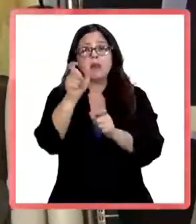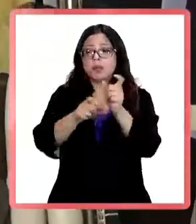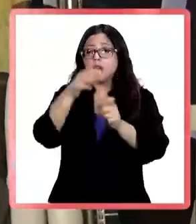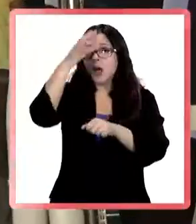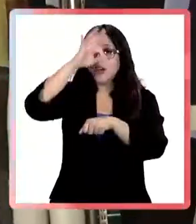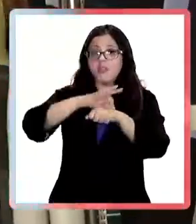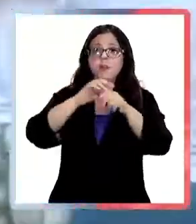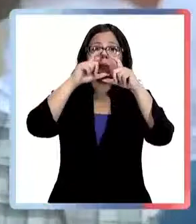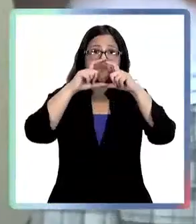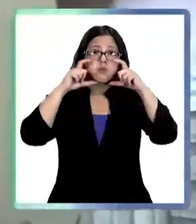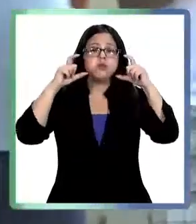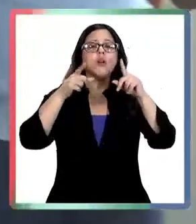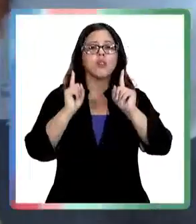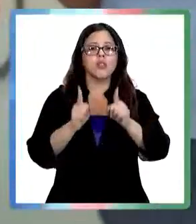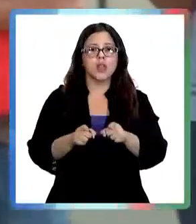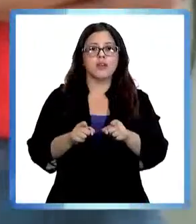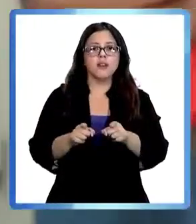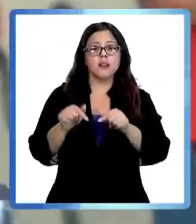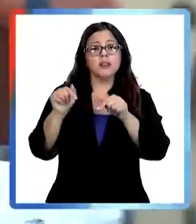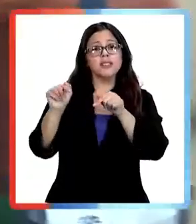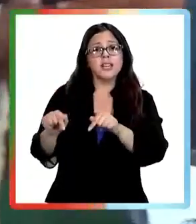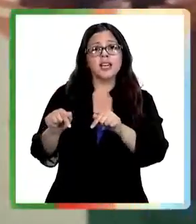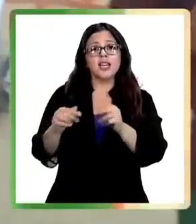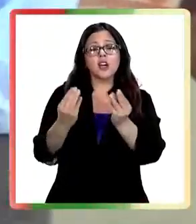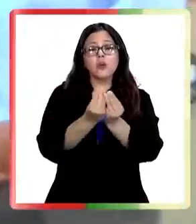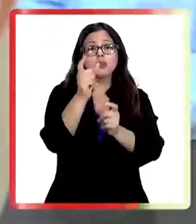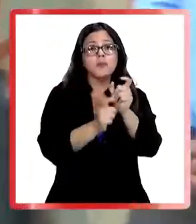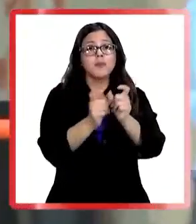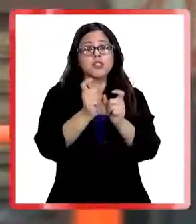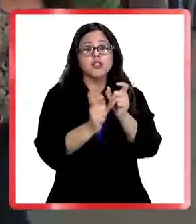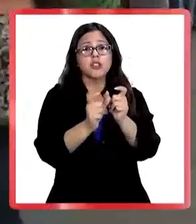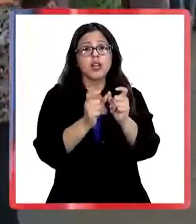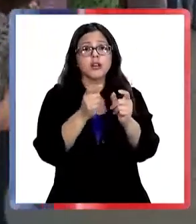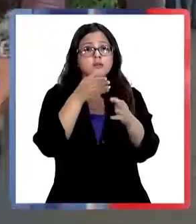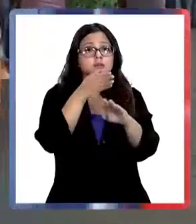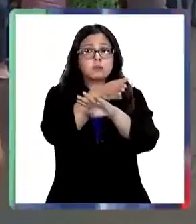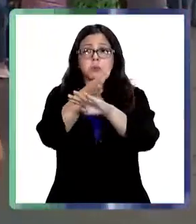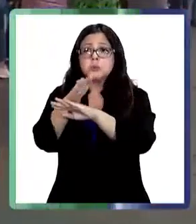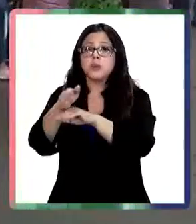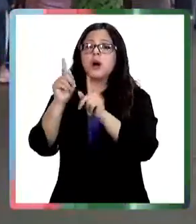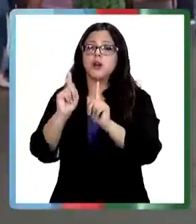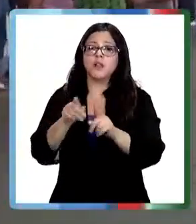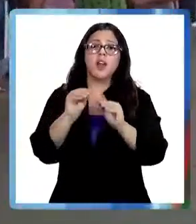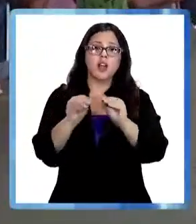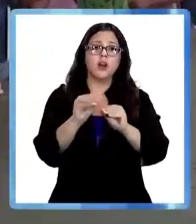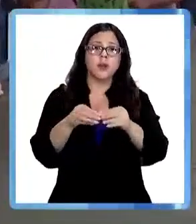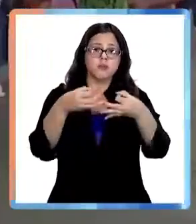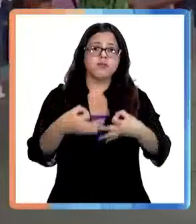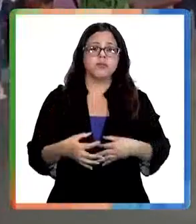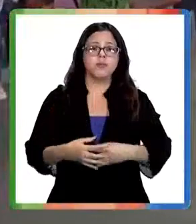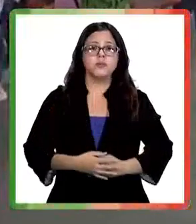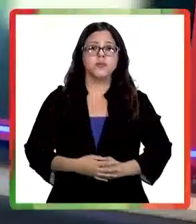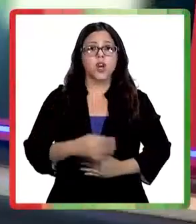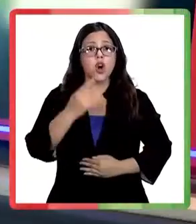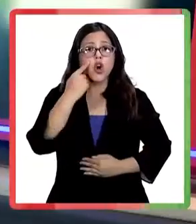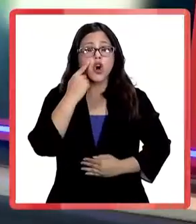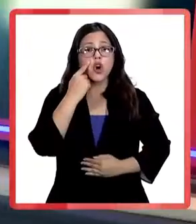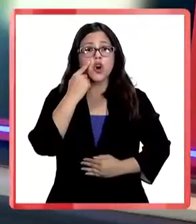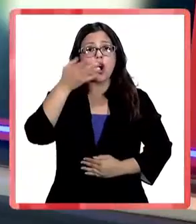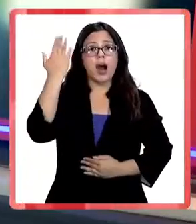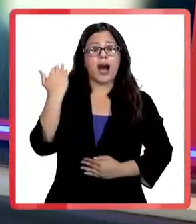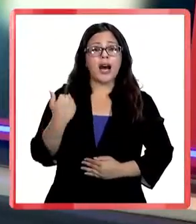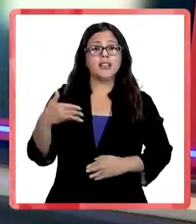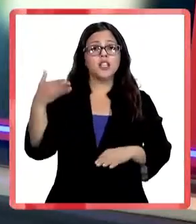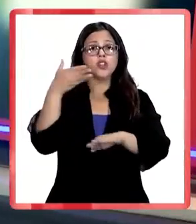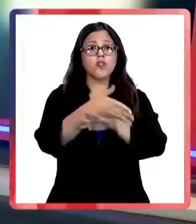para evitar la transmisión. Donde hay aglomeraciones de gente, yo la recomendaría de todas maneras. Fíjese que me pasó el otro día que